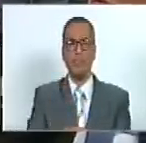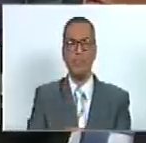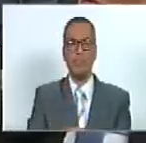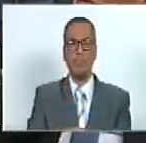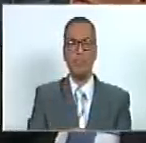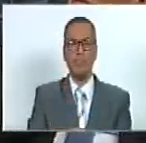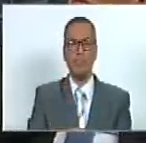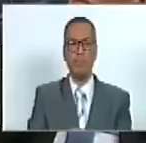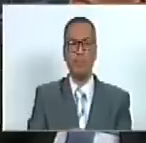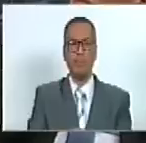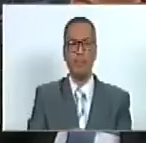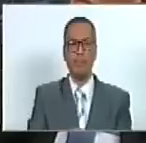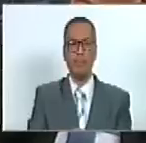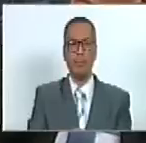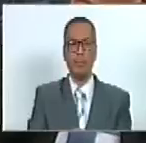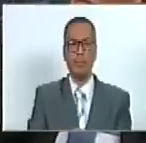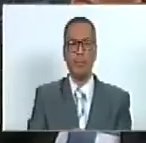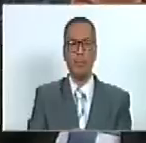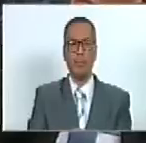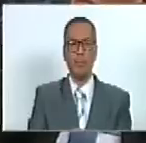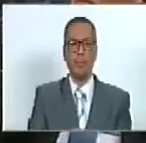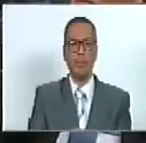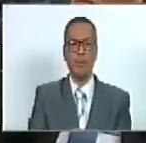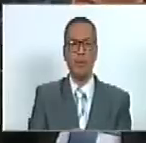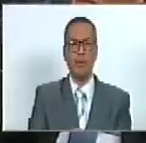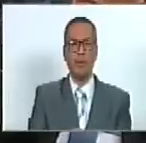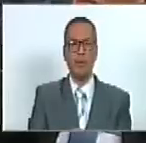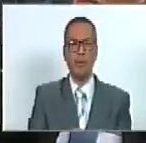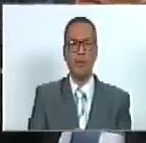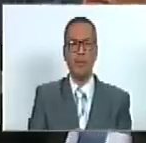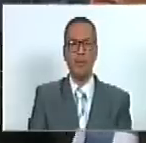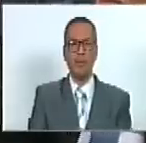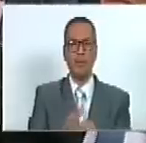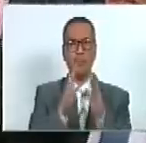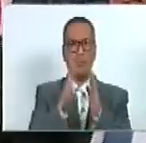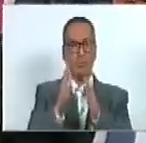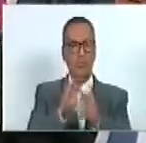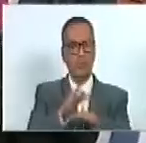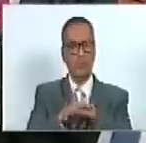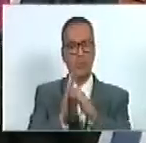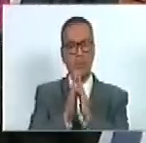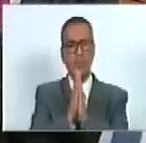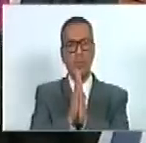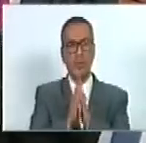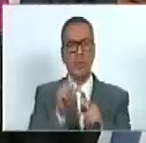perdón, déjelo, Nervio, ¿no? Orden, diputado, entonces, orden. Entonces